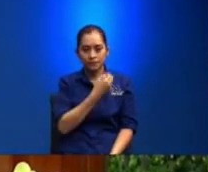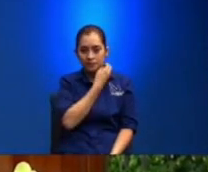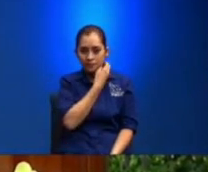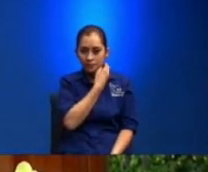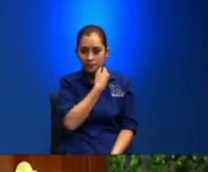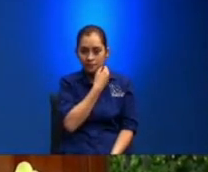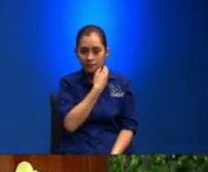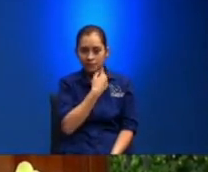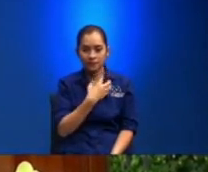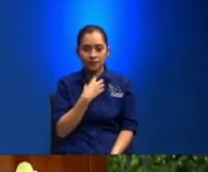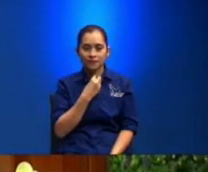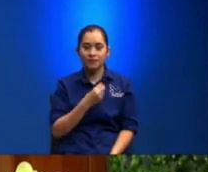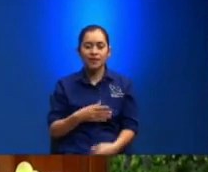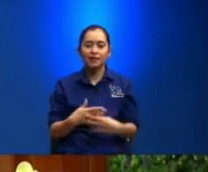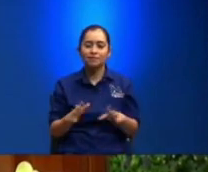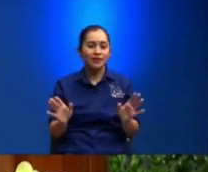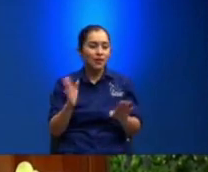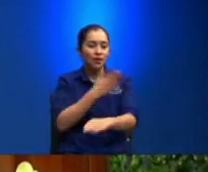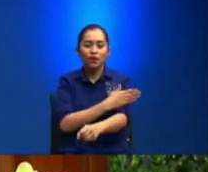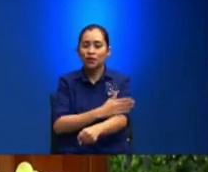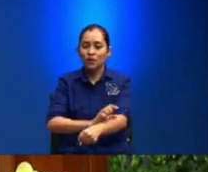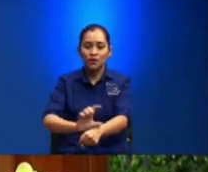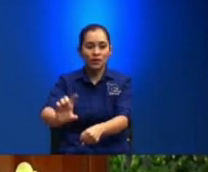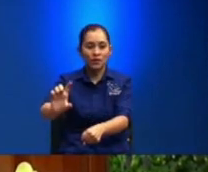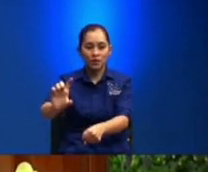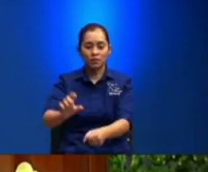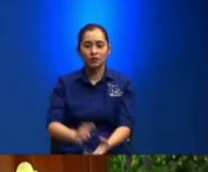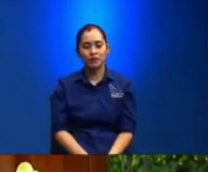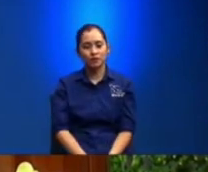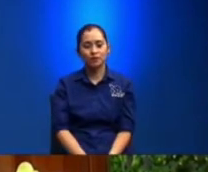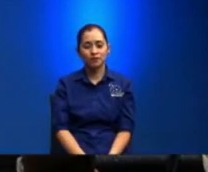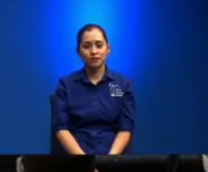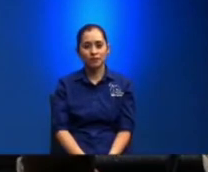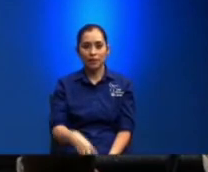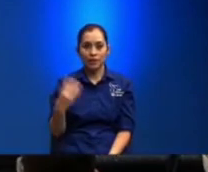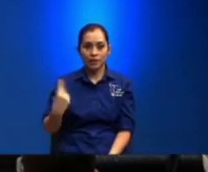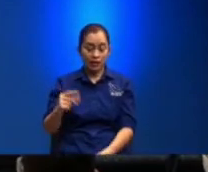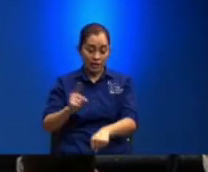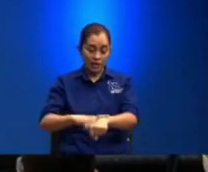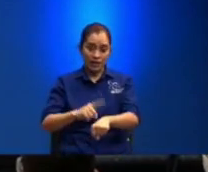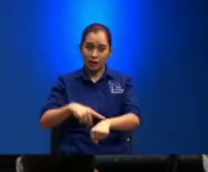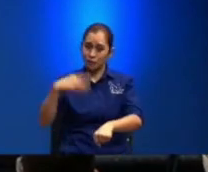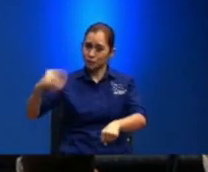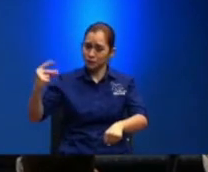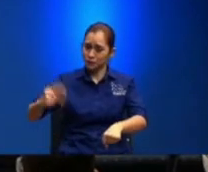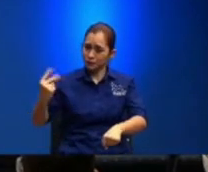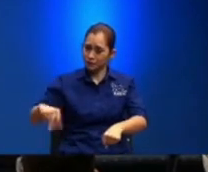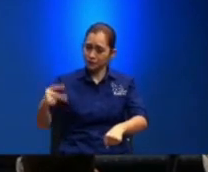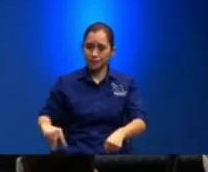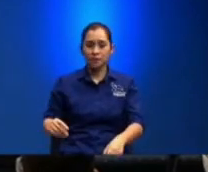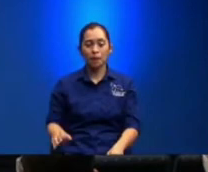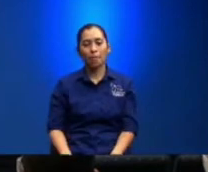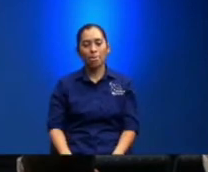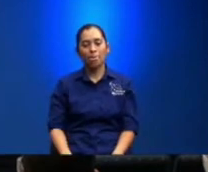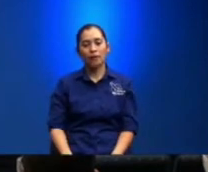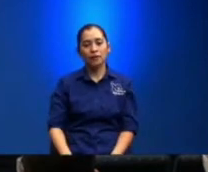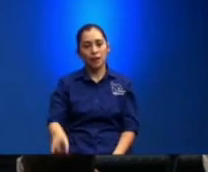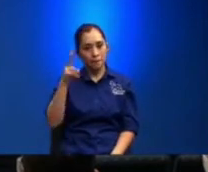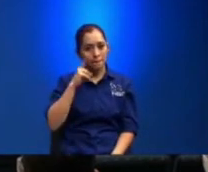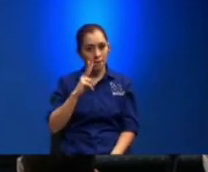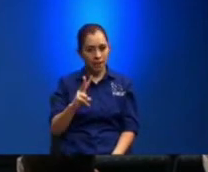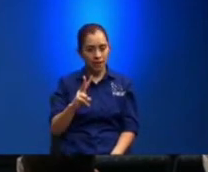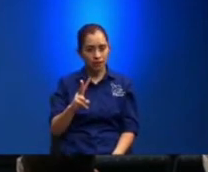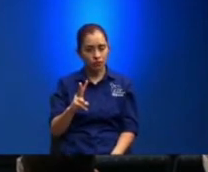bueno entonces sigamos sigamos padre santo porque los minutos vuelan aquí entonces miremos ahora